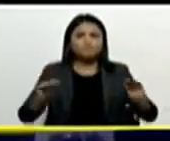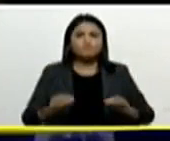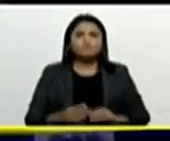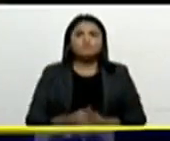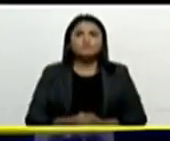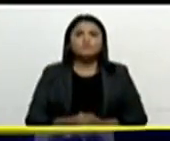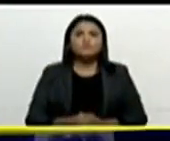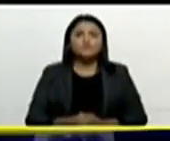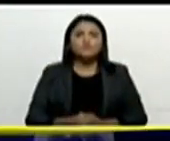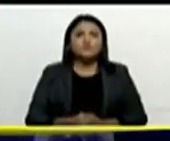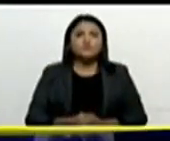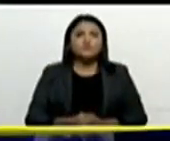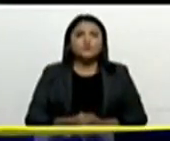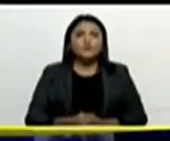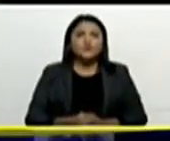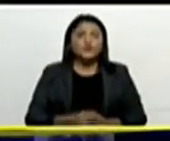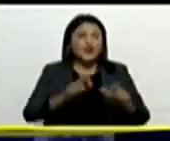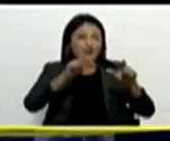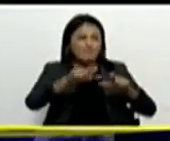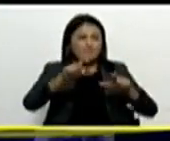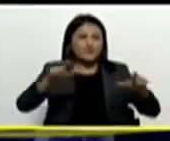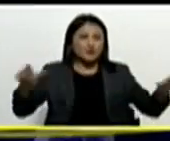a aquellos que celebraron